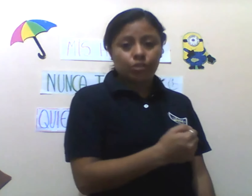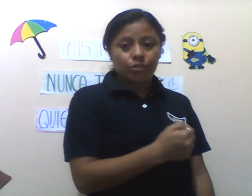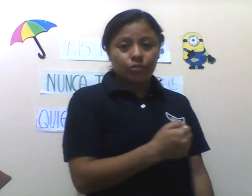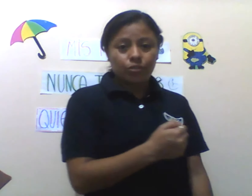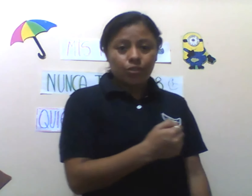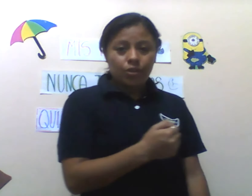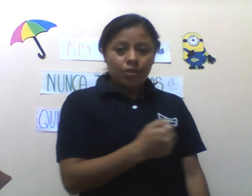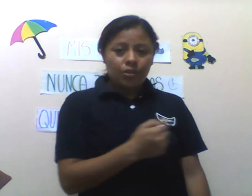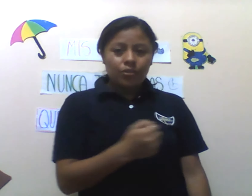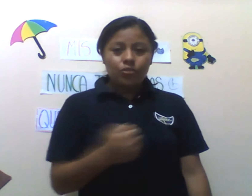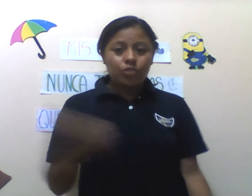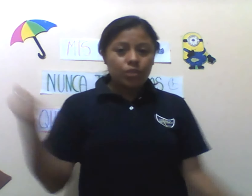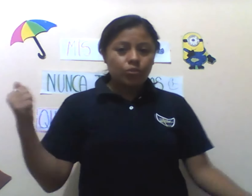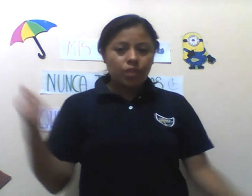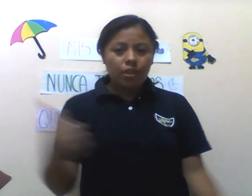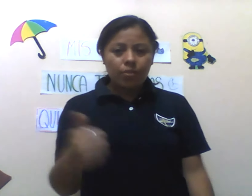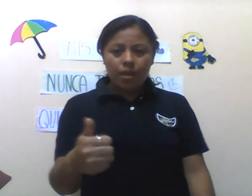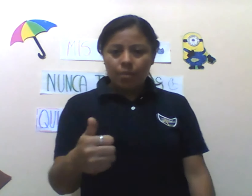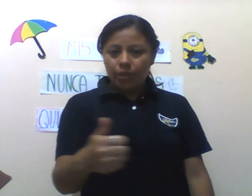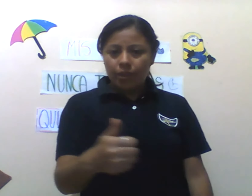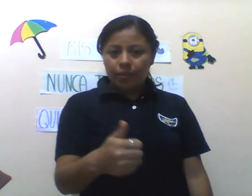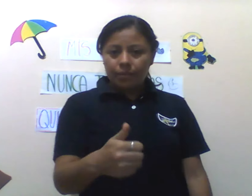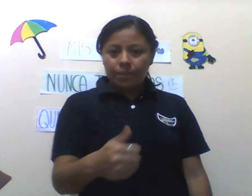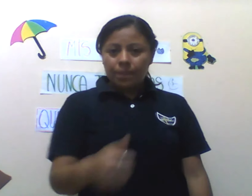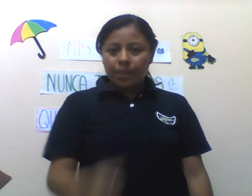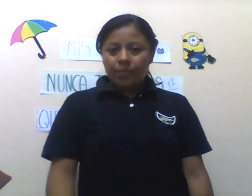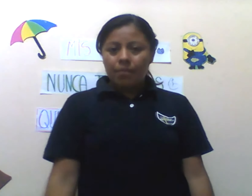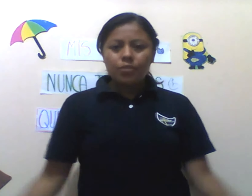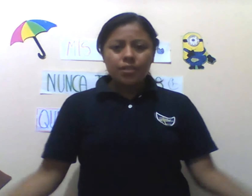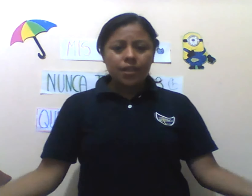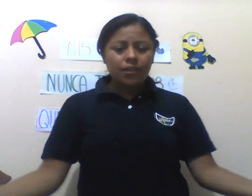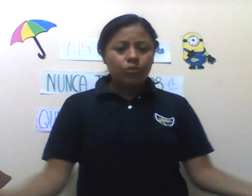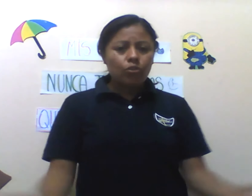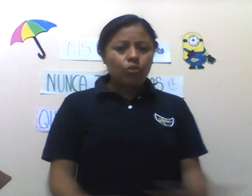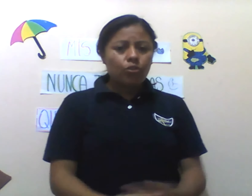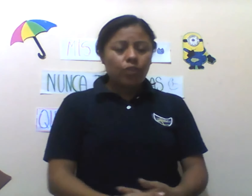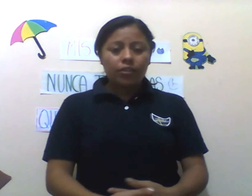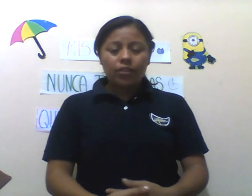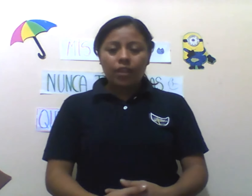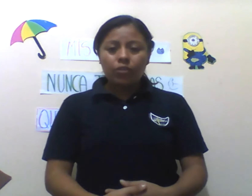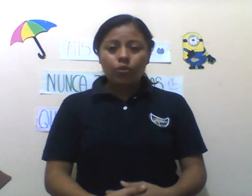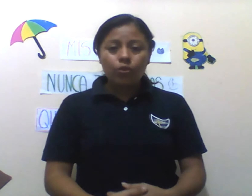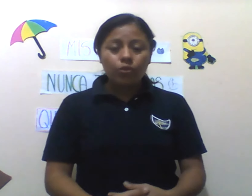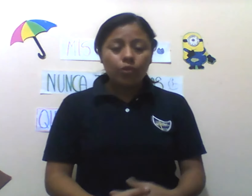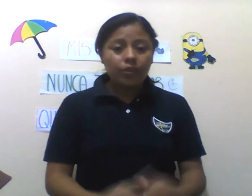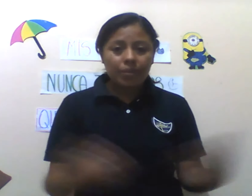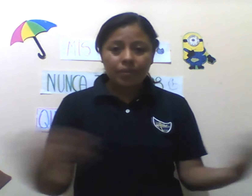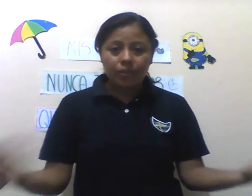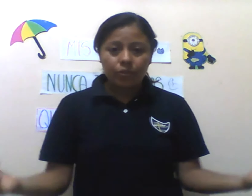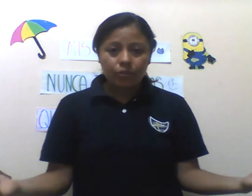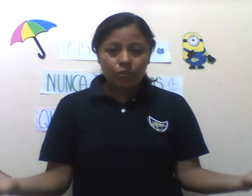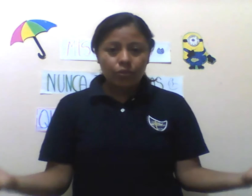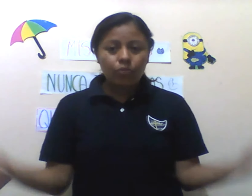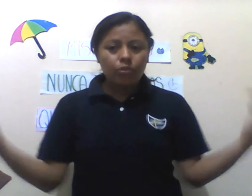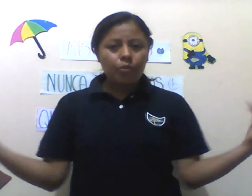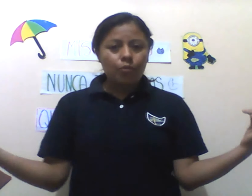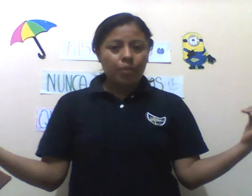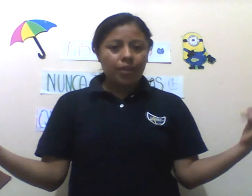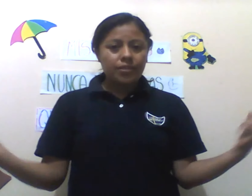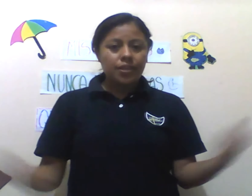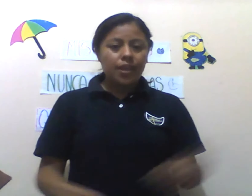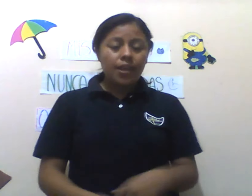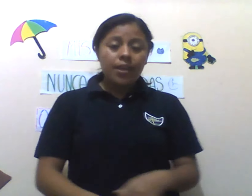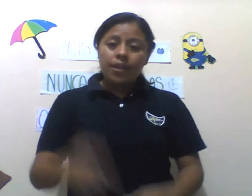esfuerzo, chicos. Yo sé que ustedes van a poder. Vamos a salir todo de, de todo esto que está pasando. No se